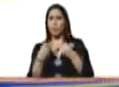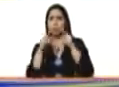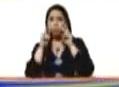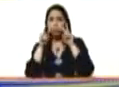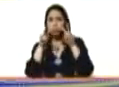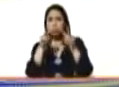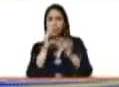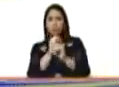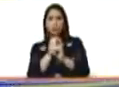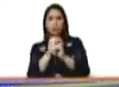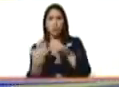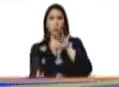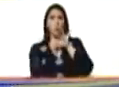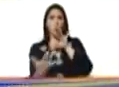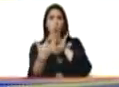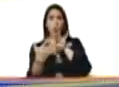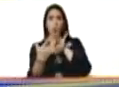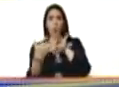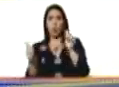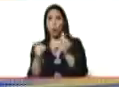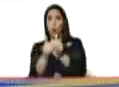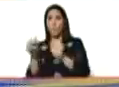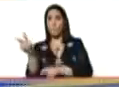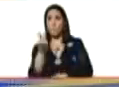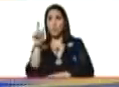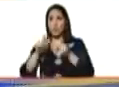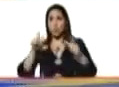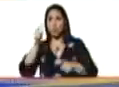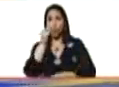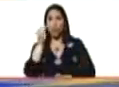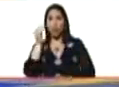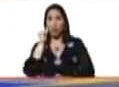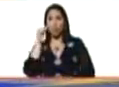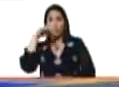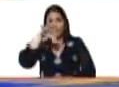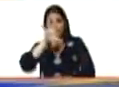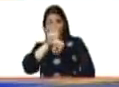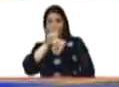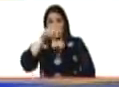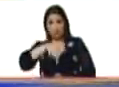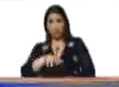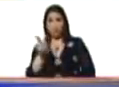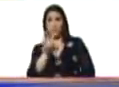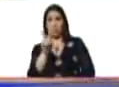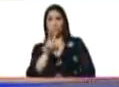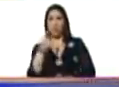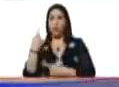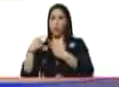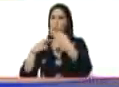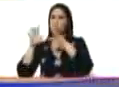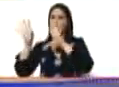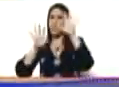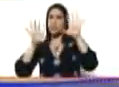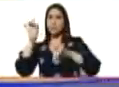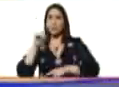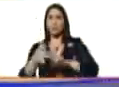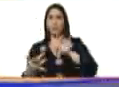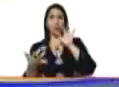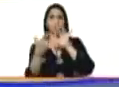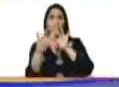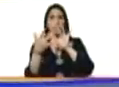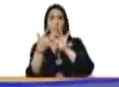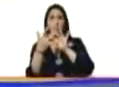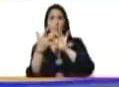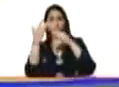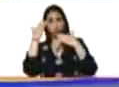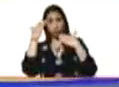nos conectamos con venezolanos y venezolanas en el país y fuera del país. Mi saludo.